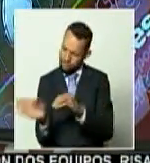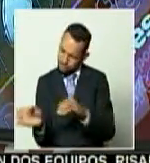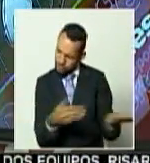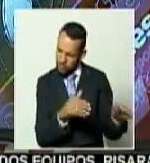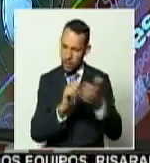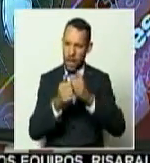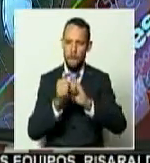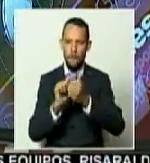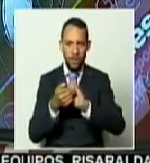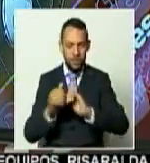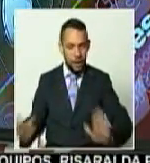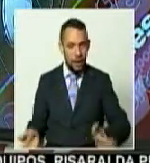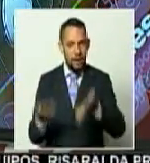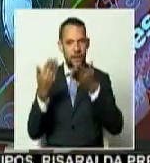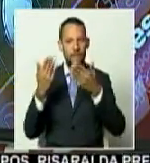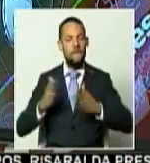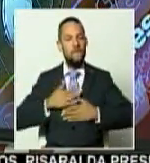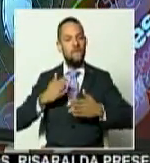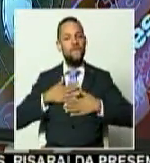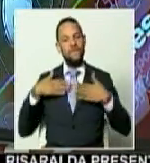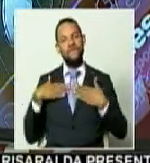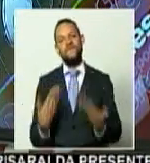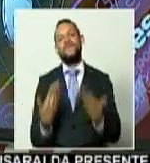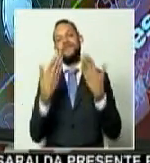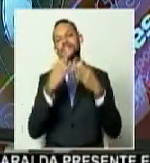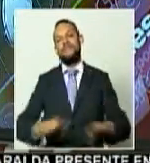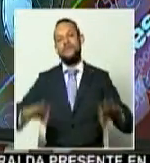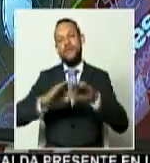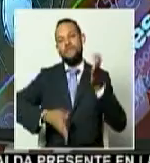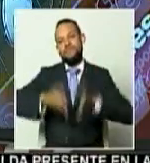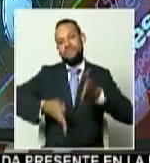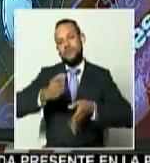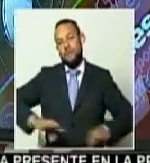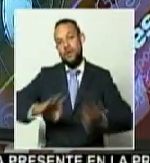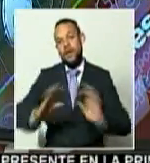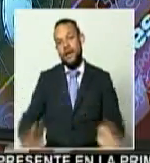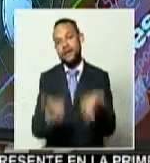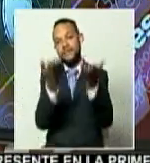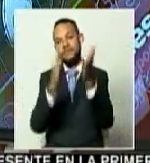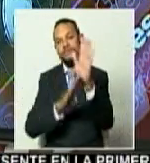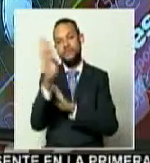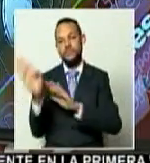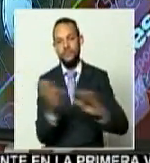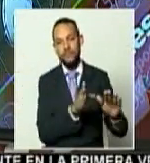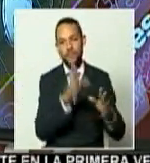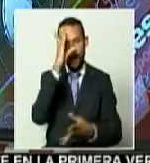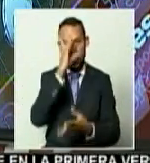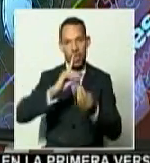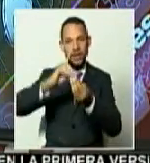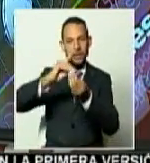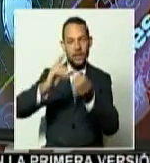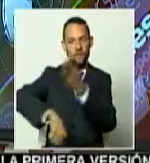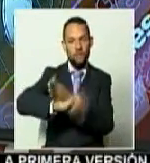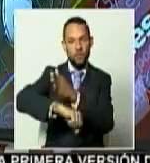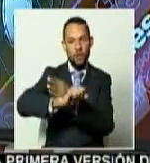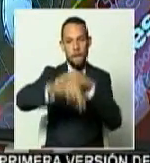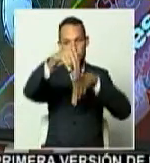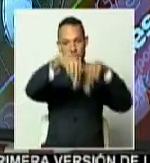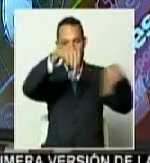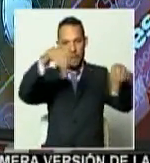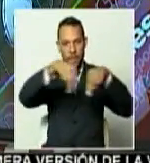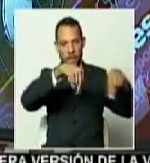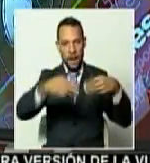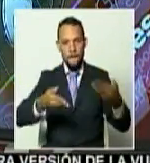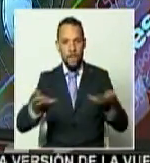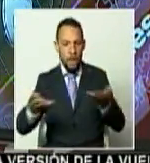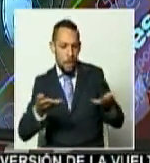ejercicio. Felicitaciones, don Hernán Barreneche, un verdadero superatleta. Deportes Quindío está totalmente concentrado en la recta final del cuadrangular,